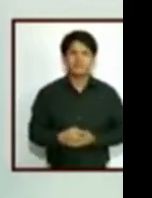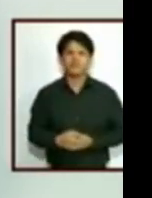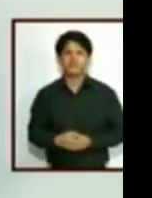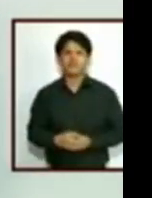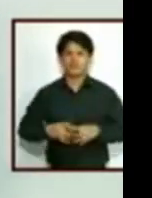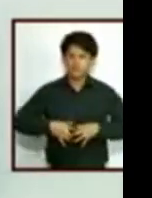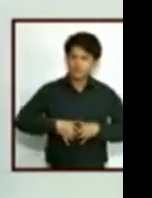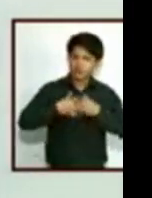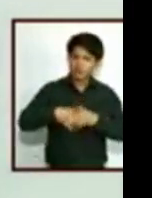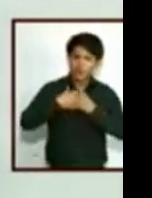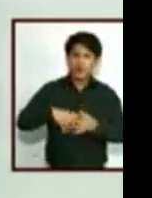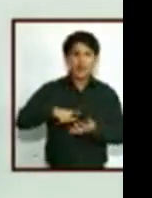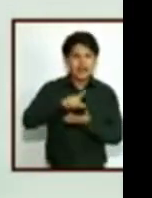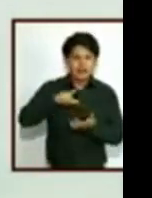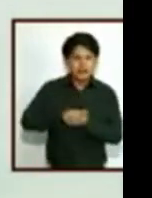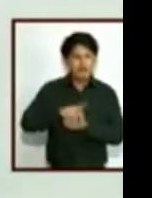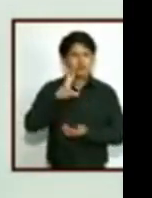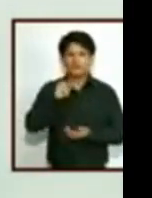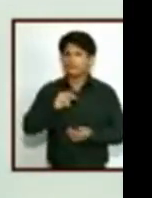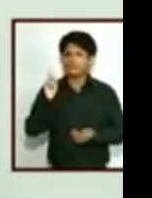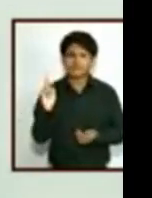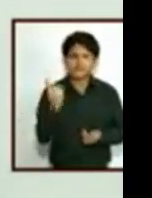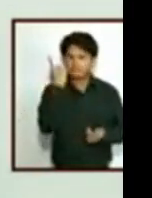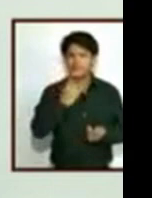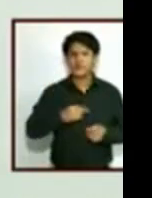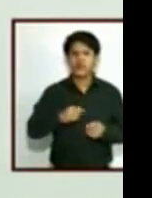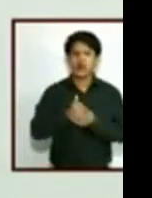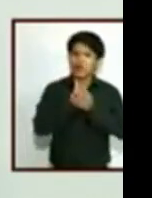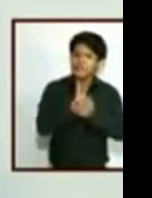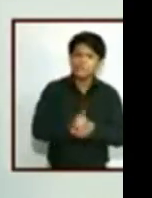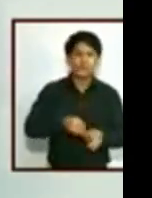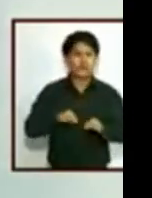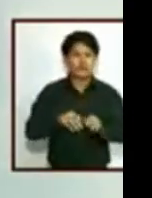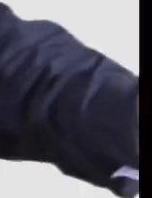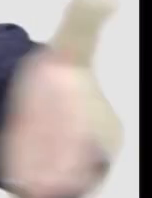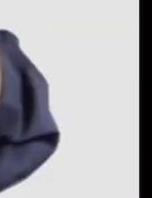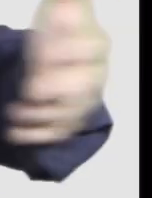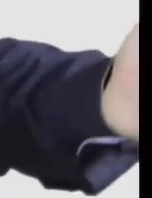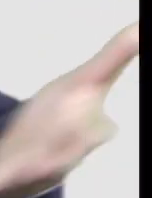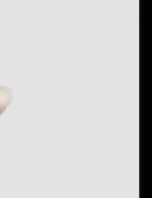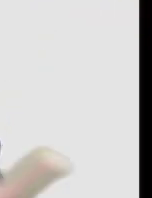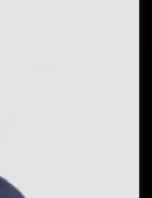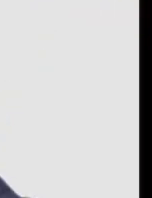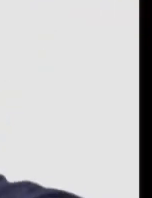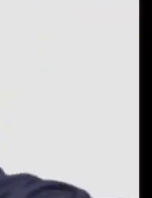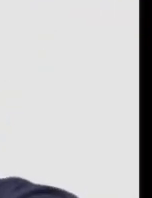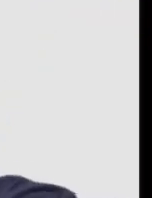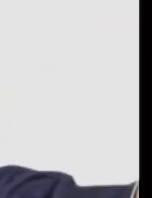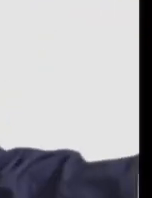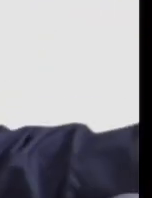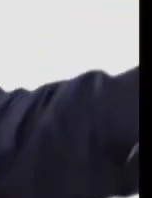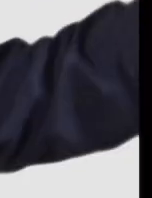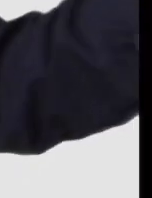organismos legislativos dejen de ser instrumentos del poder ejecutivo. ¿Y eso qué tiene que ver? Si te está preguntando de los derechos de la comunidad